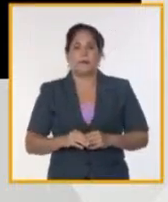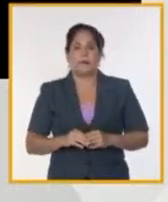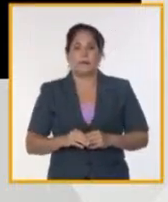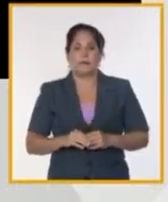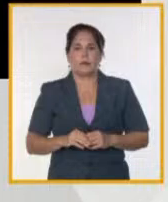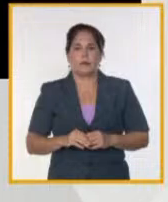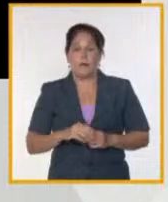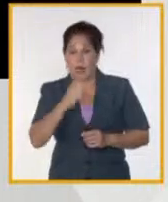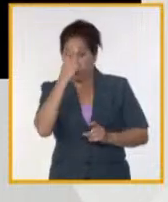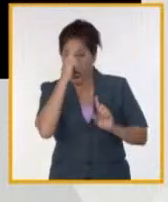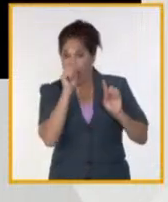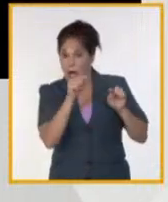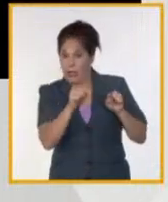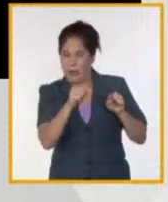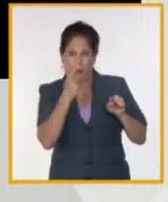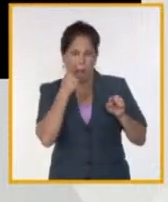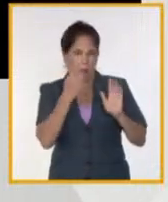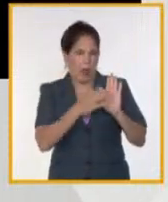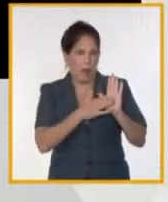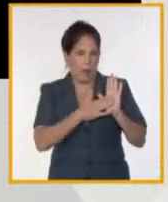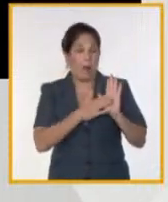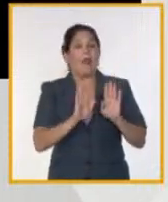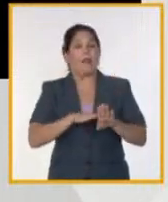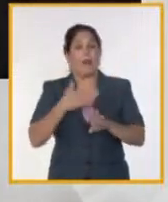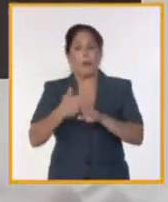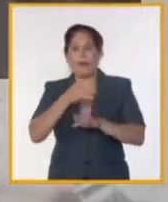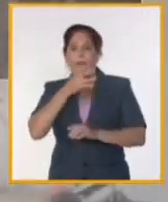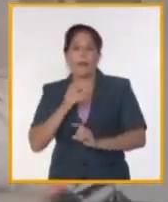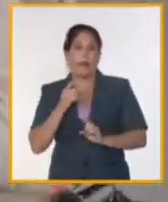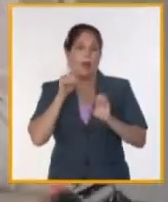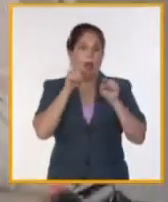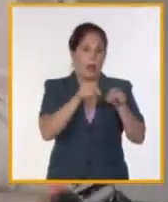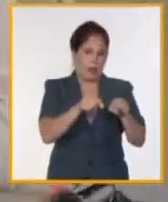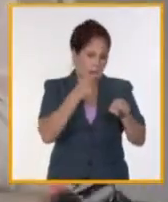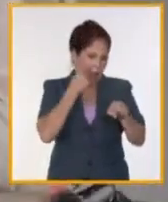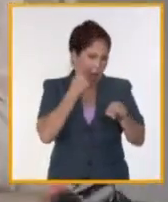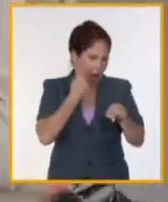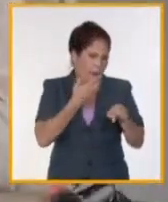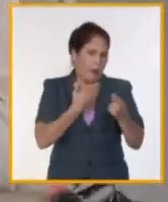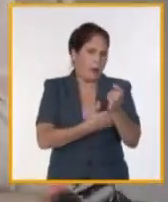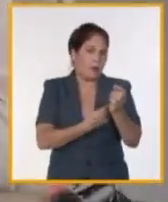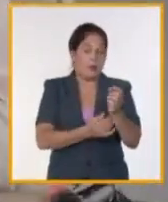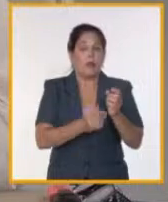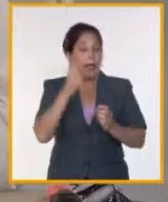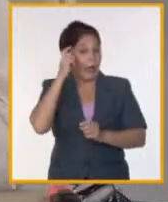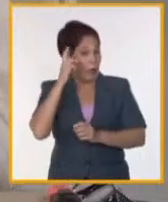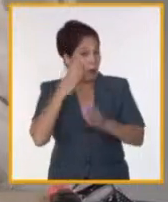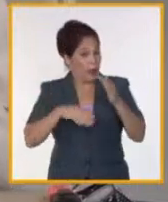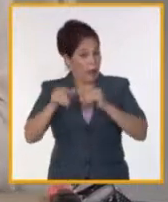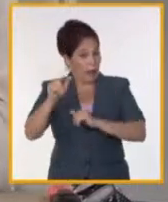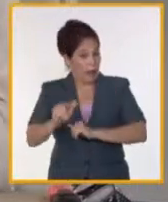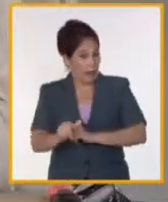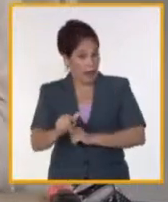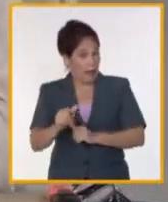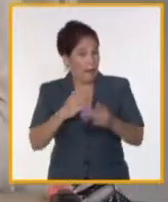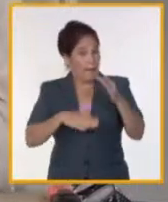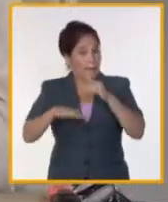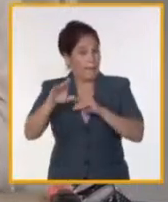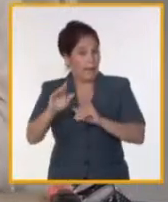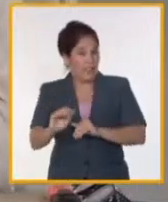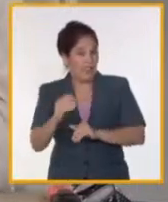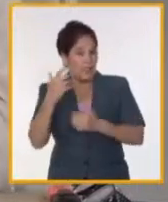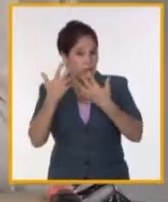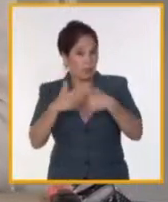presencia del Che. Sí, cómo no, Randy. El Che fue, digamos, el ministro de Industria prácticamente desde el triunfo de la Revolución,